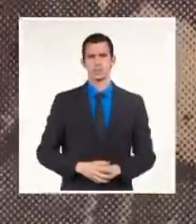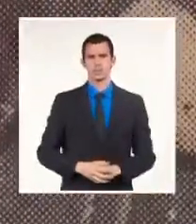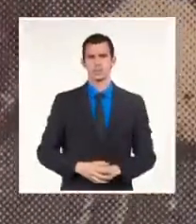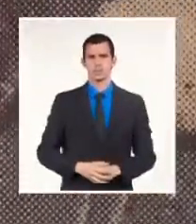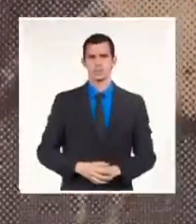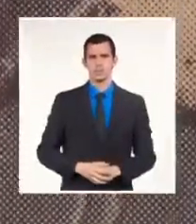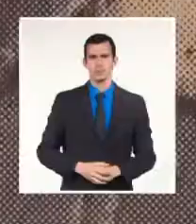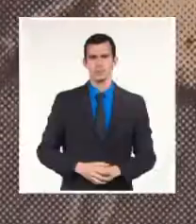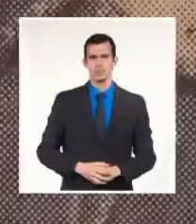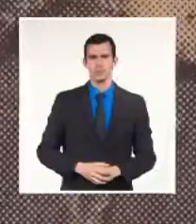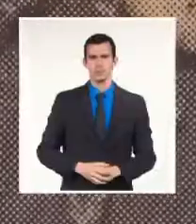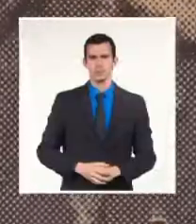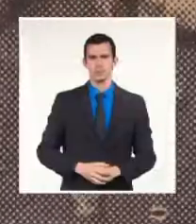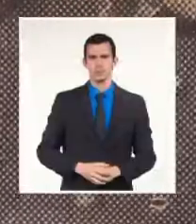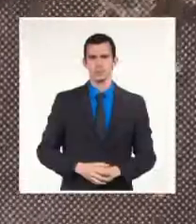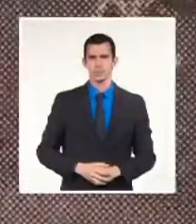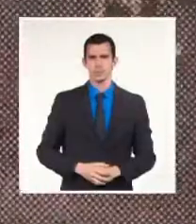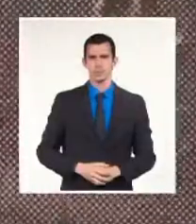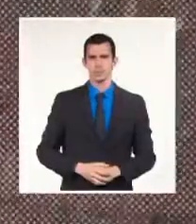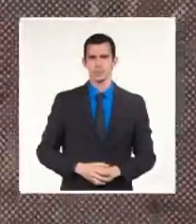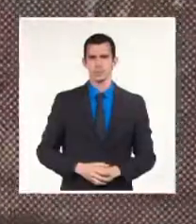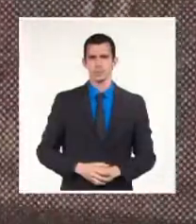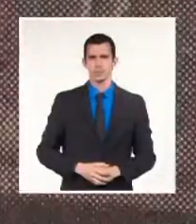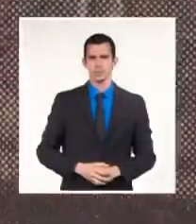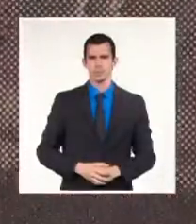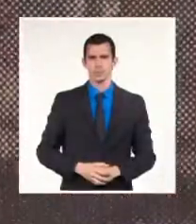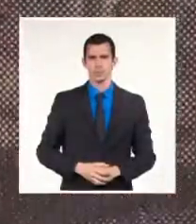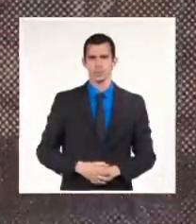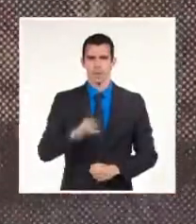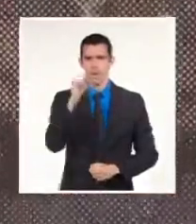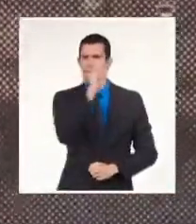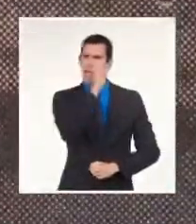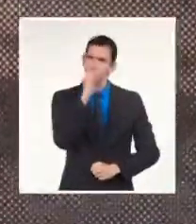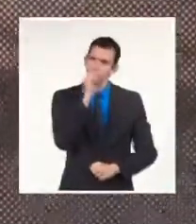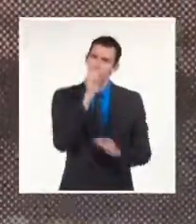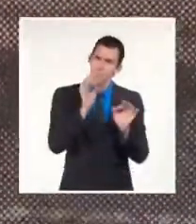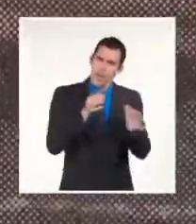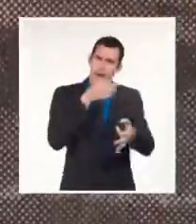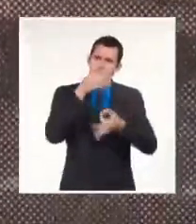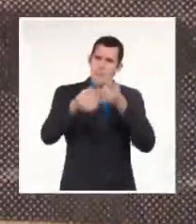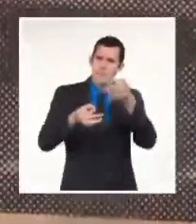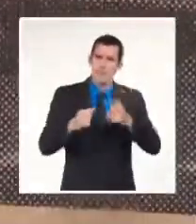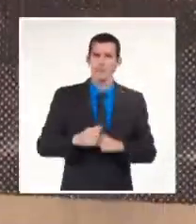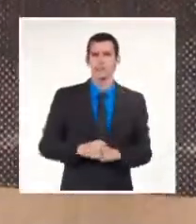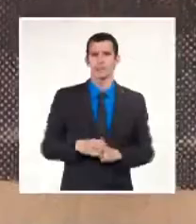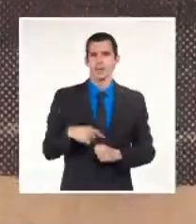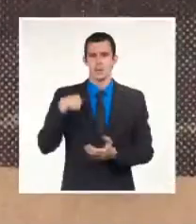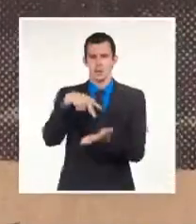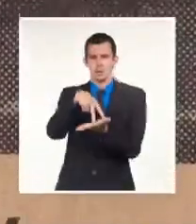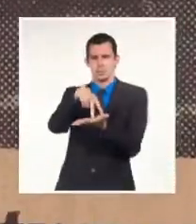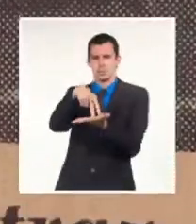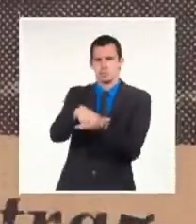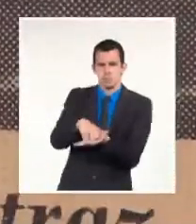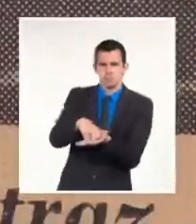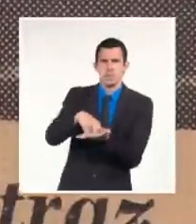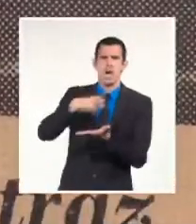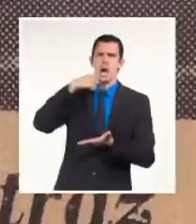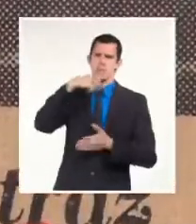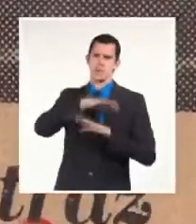Por no arrodillarme ante el imperio tirano, intentaron hacerme perder la razón. Mi tierra